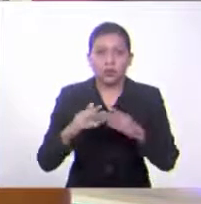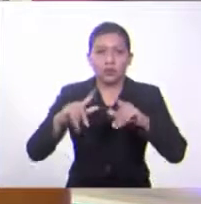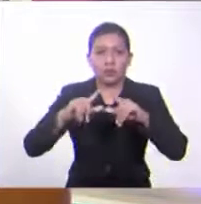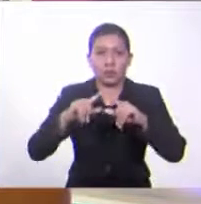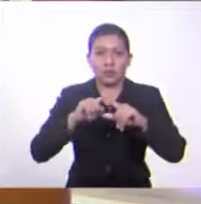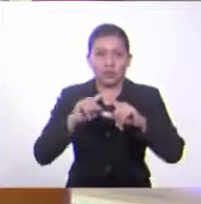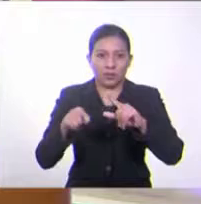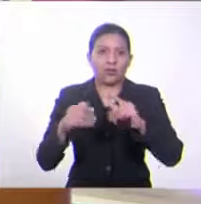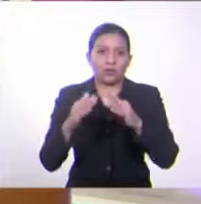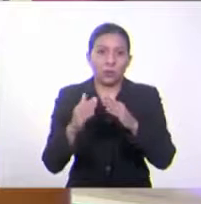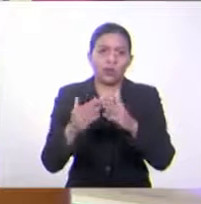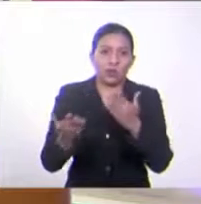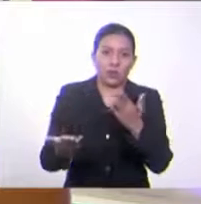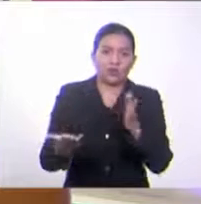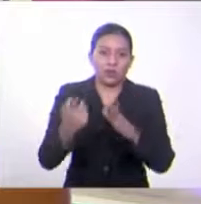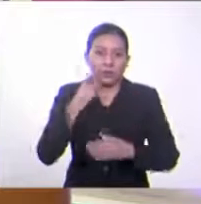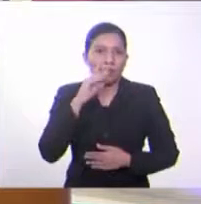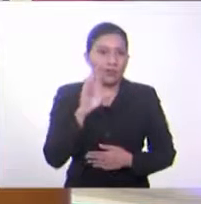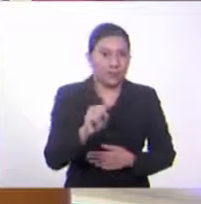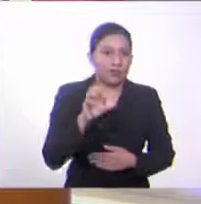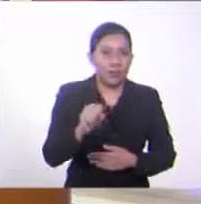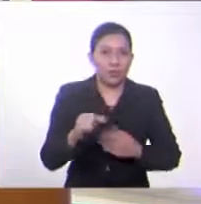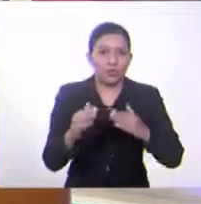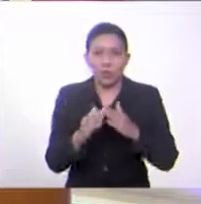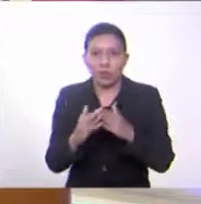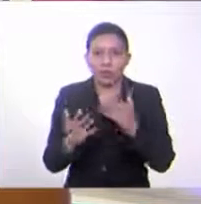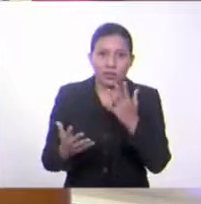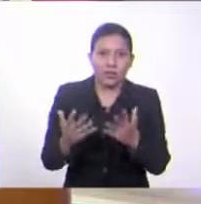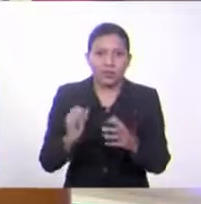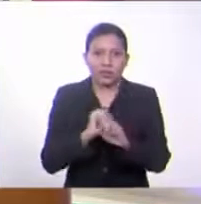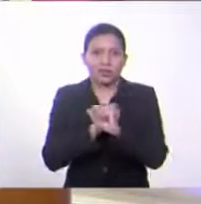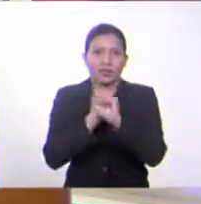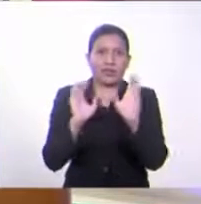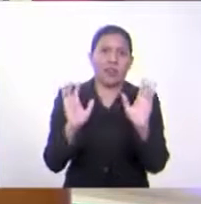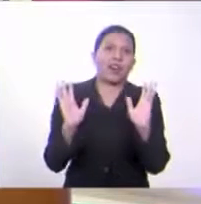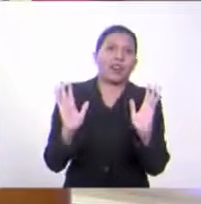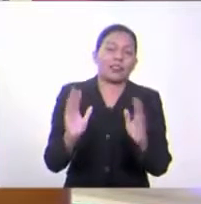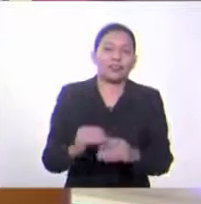gusta, que vamos descubriendo ahí, ya veo más claro el panorama.